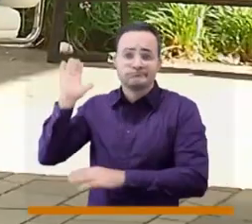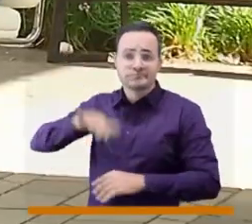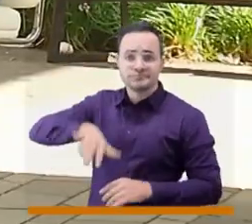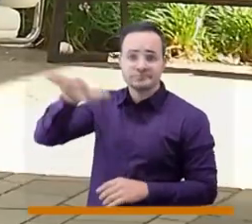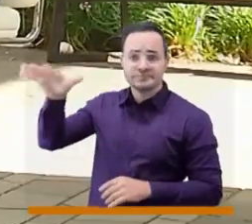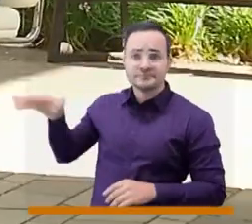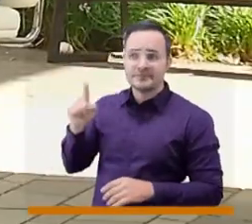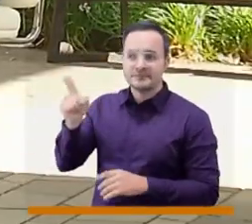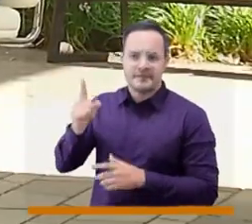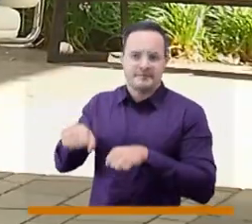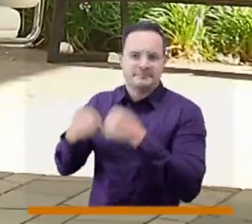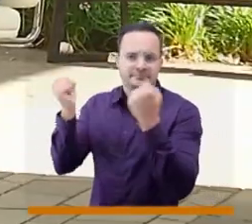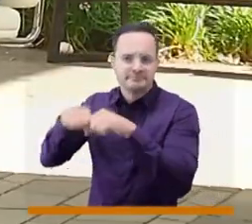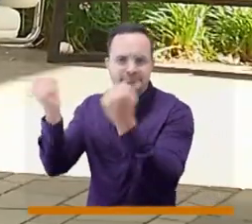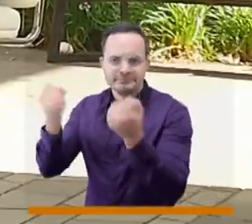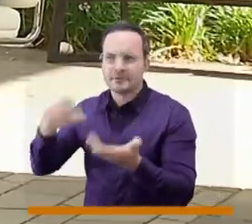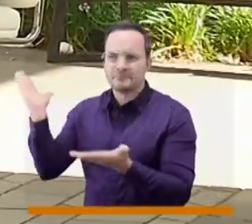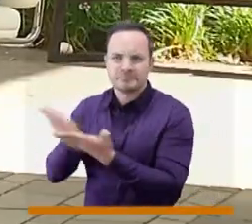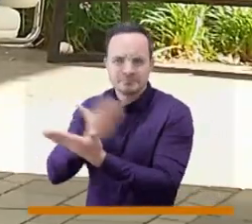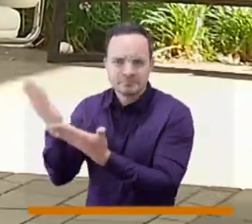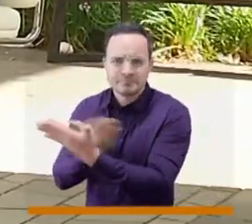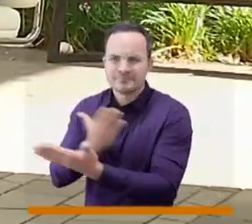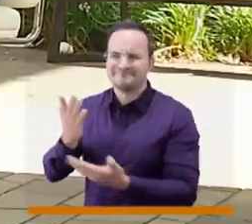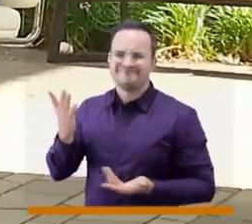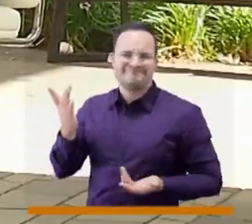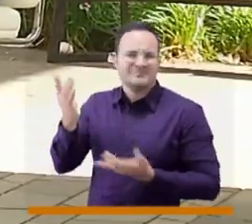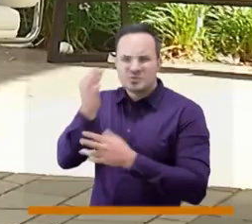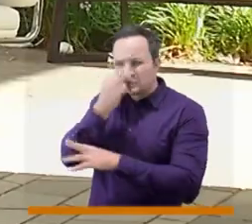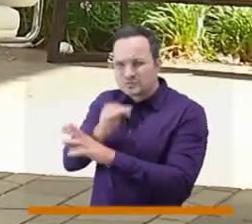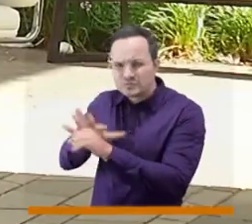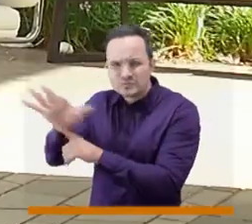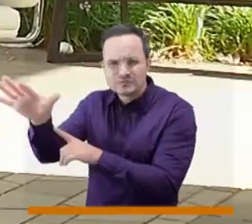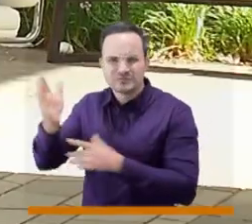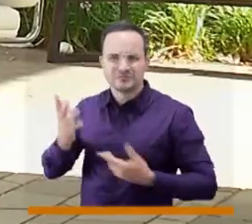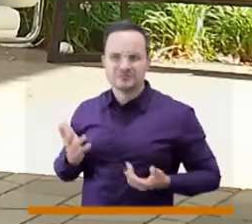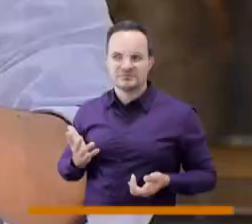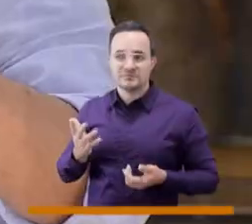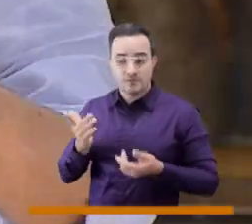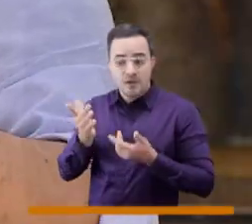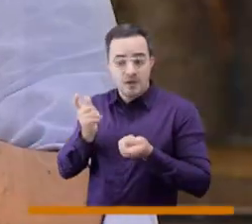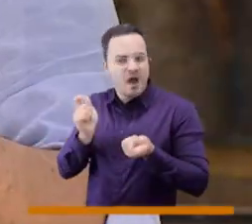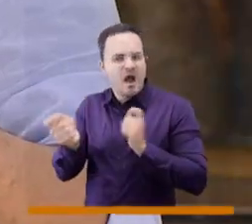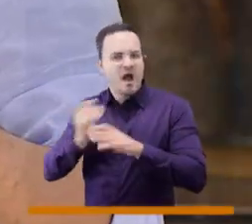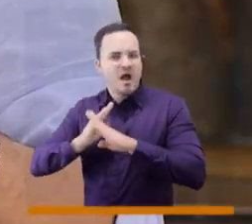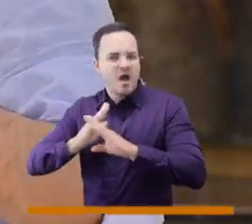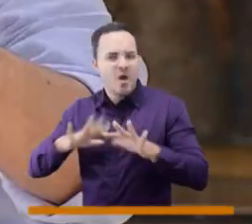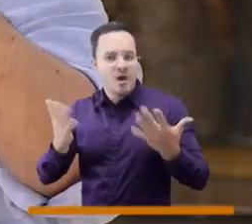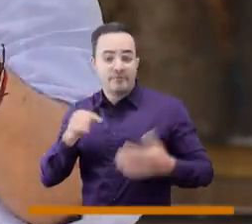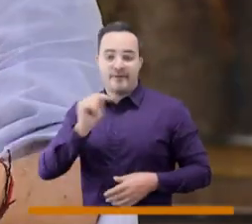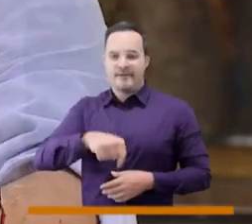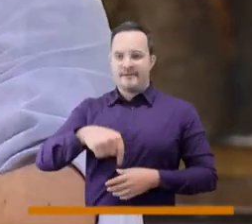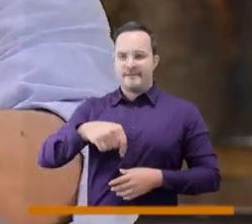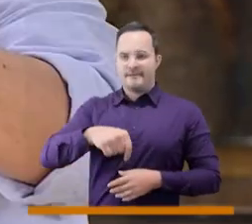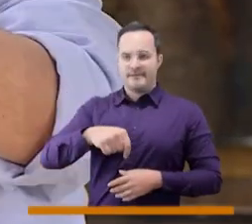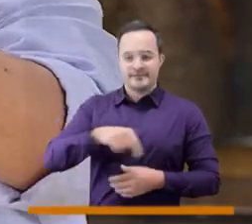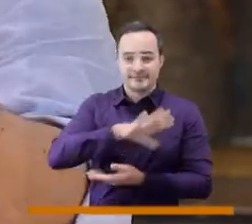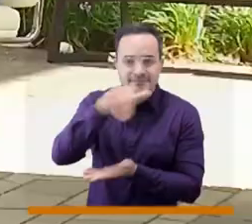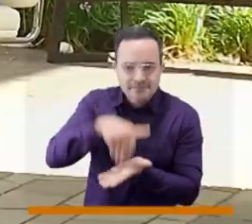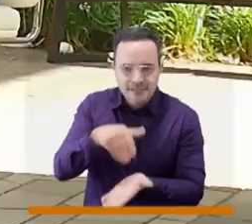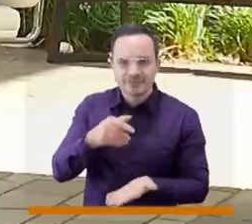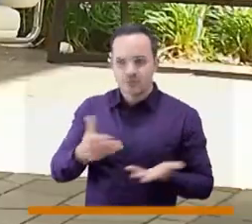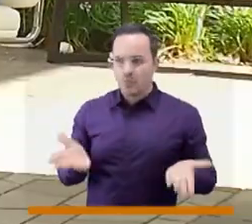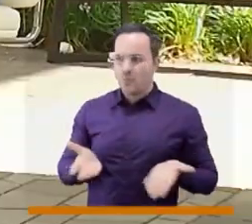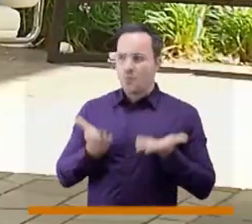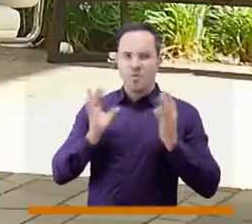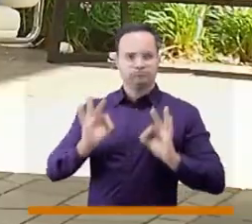bosques, contaminando y además en zonas de alto riesgo, y eso hay que cambiarlo, y la mejor forma de cambiarlo es valorizando el centro, cuidando el